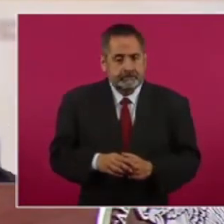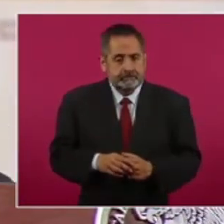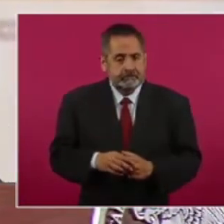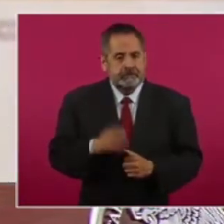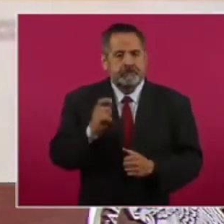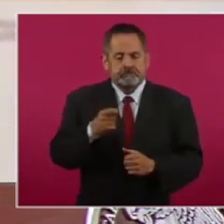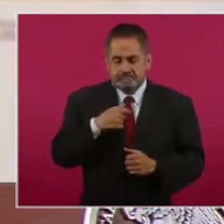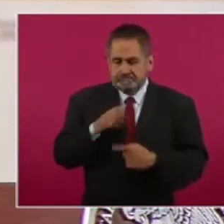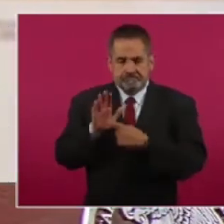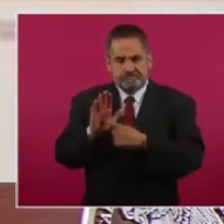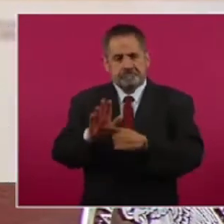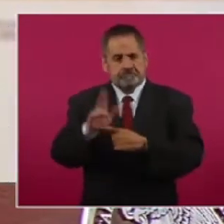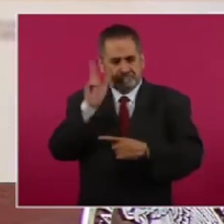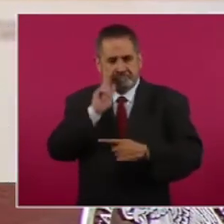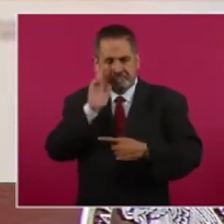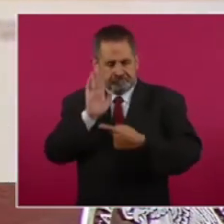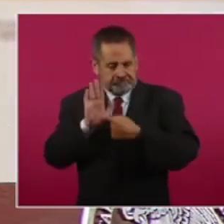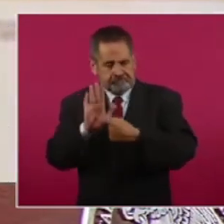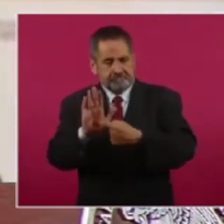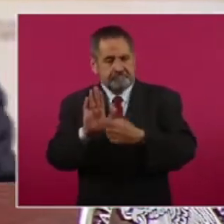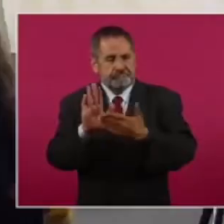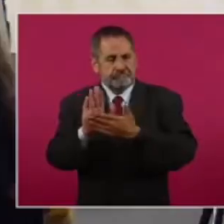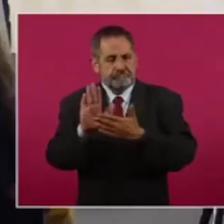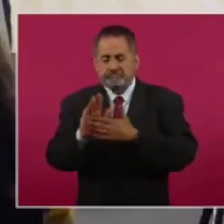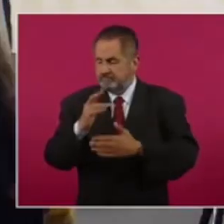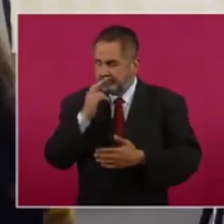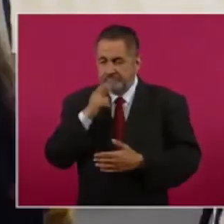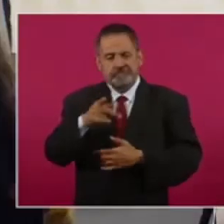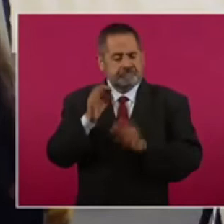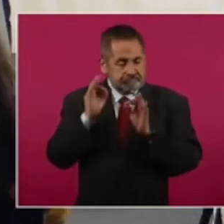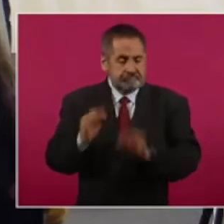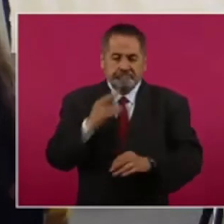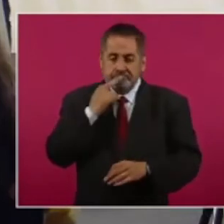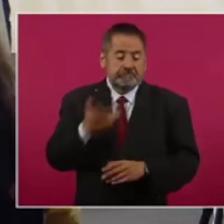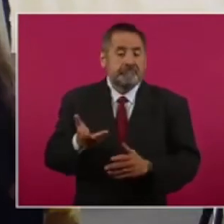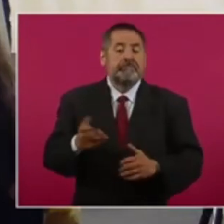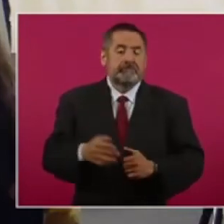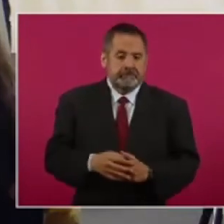puedo demostrar de que esto es lo mejor,